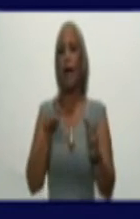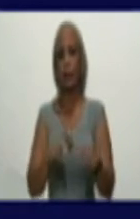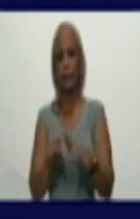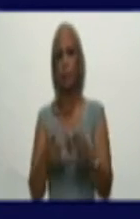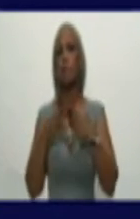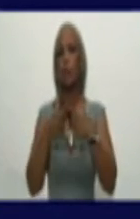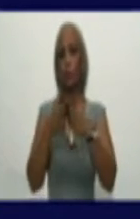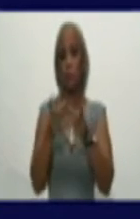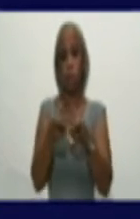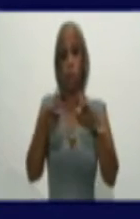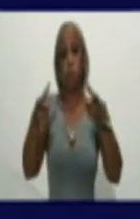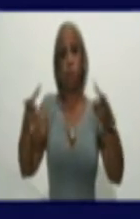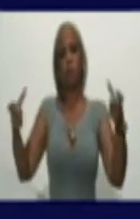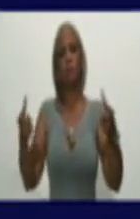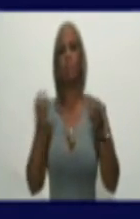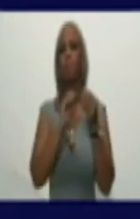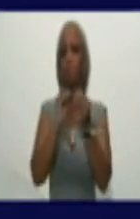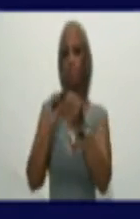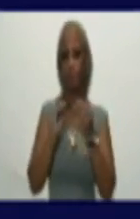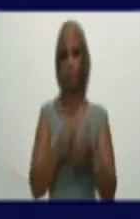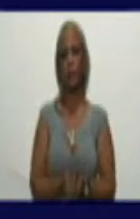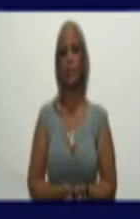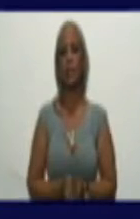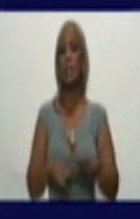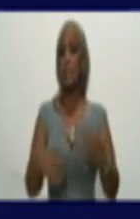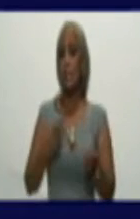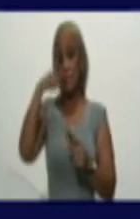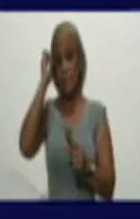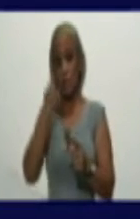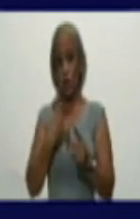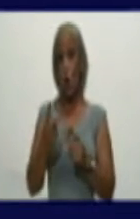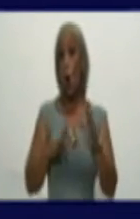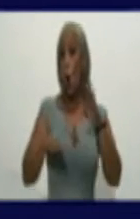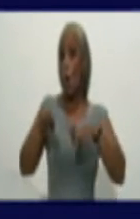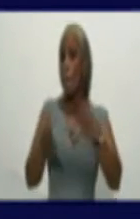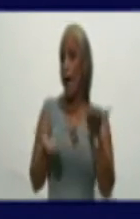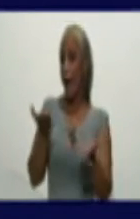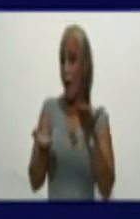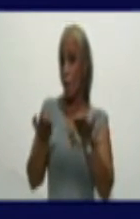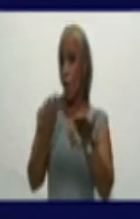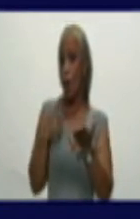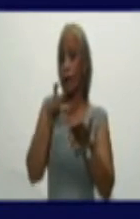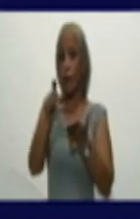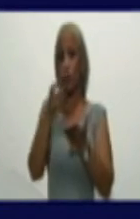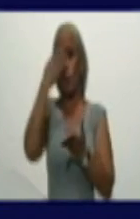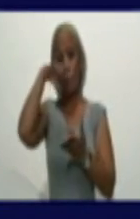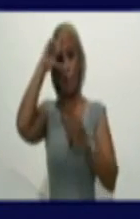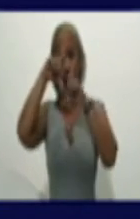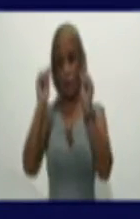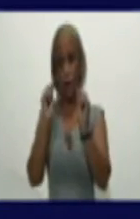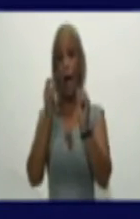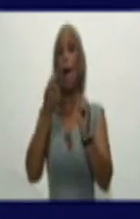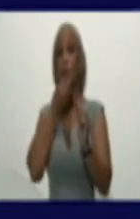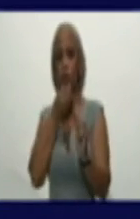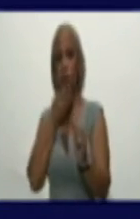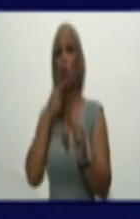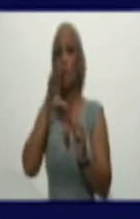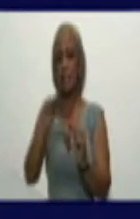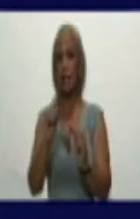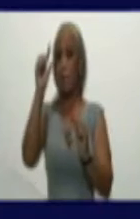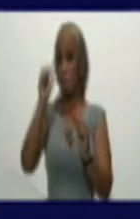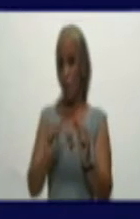un ascenso. Que nosotros, si nos comparamos con el resto del país, pudiéramos decir que somos de las que menos casos estamos